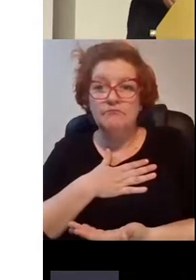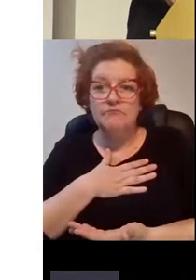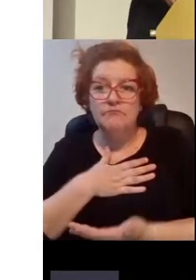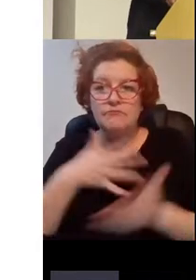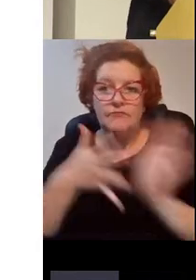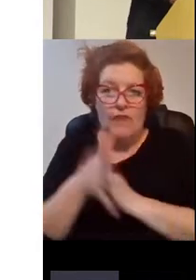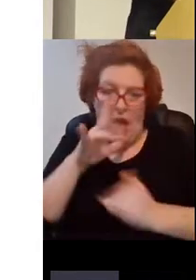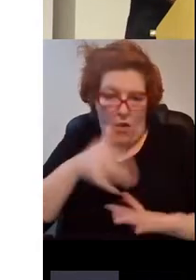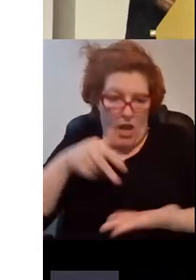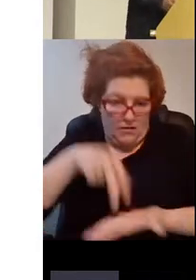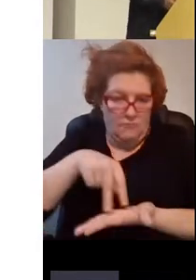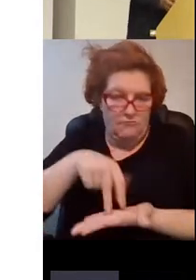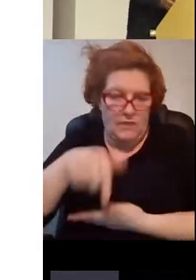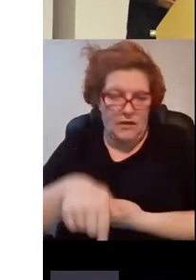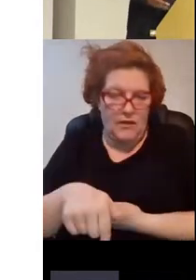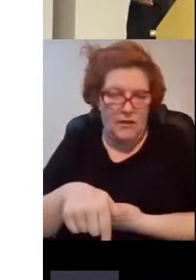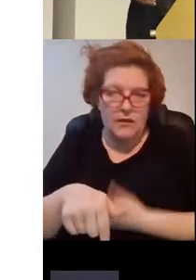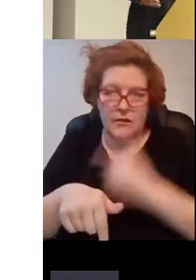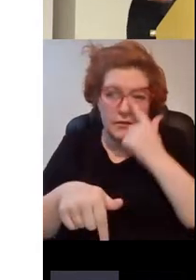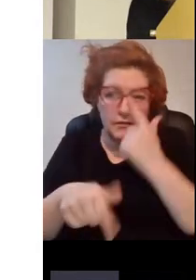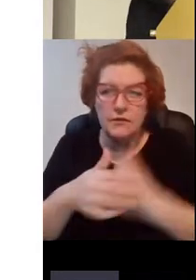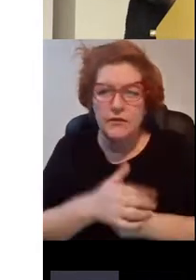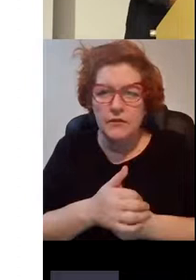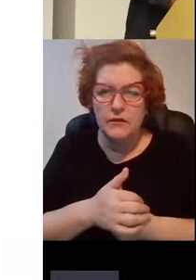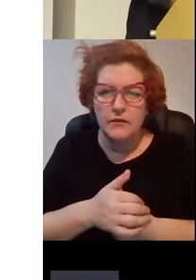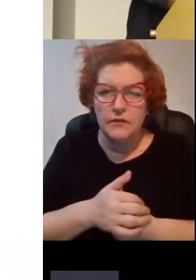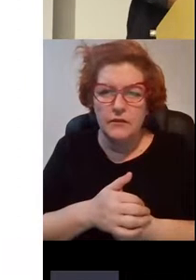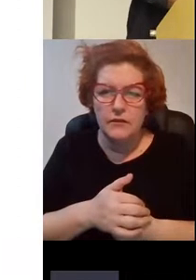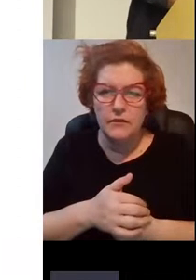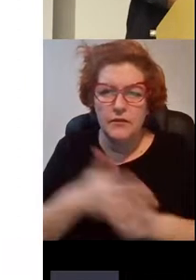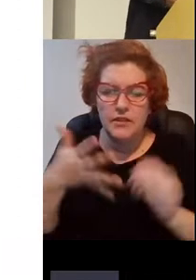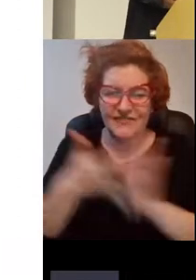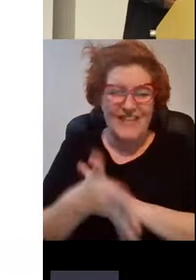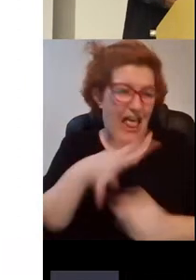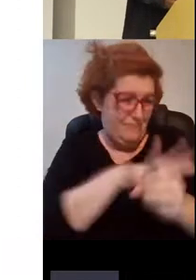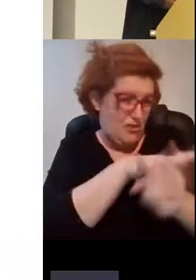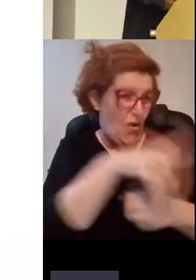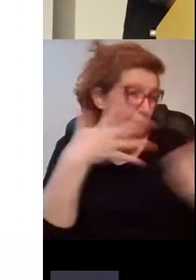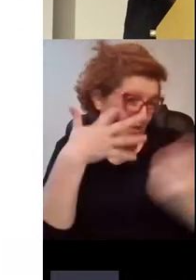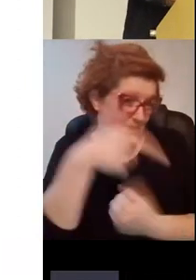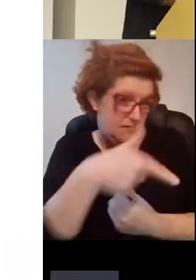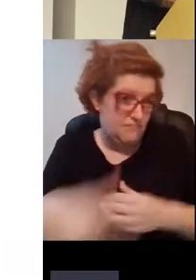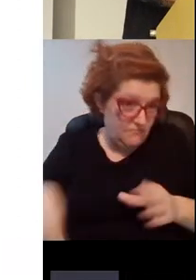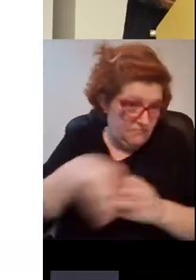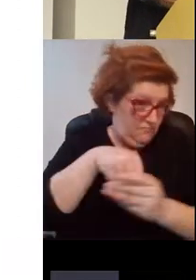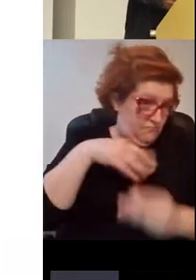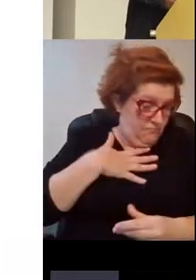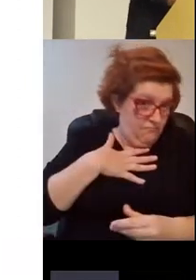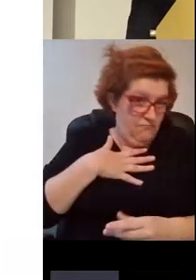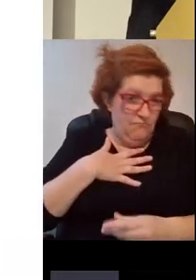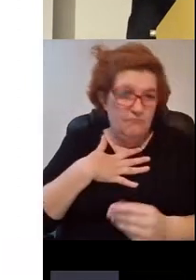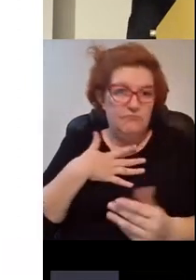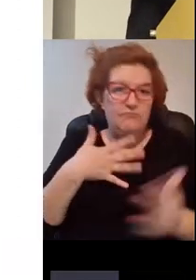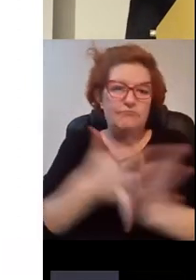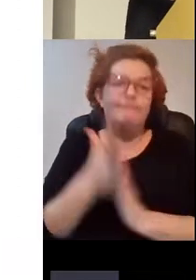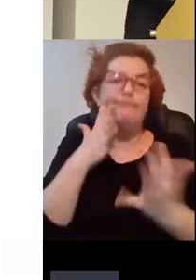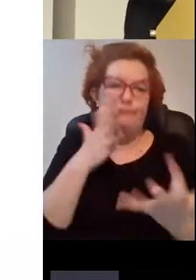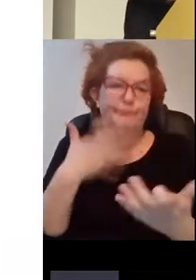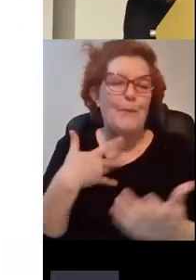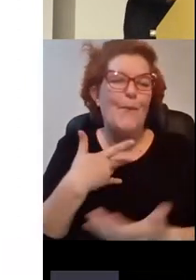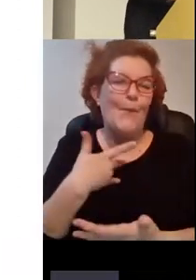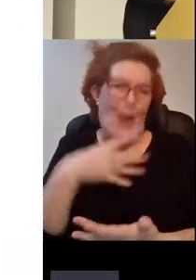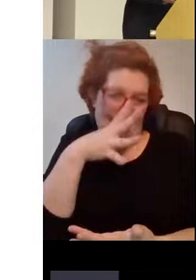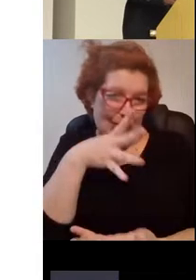aquí, la gran mayoría no se han sido como el área de las artes, pues como que da cuenta de ese argumento con